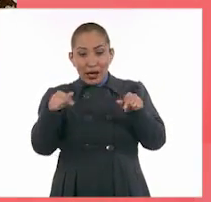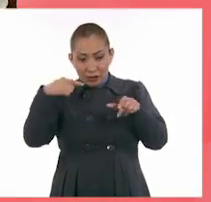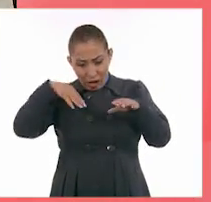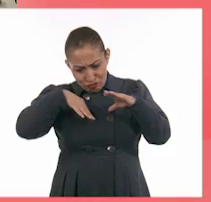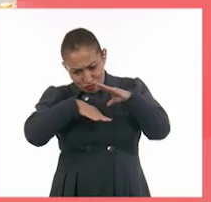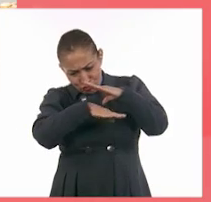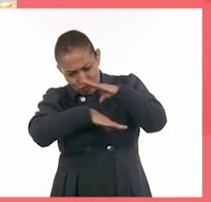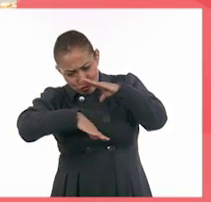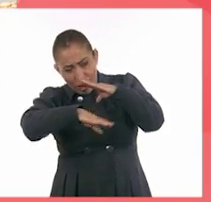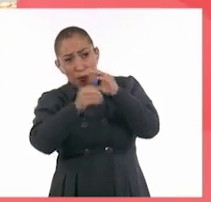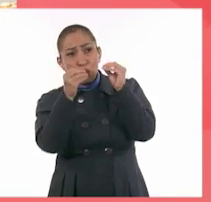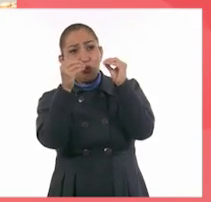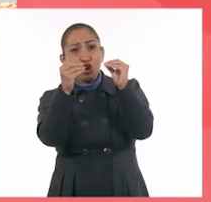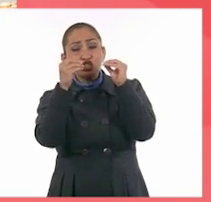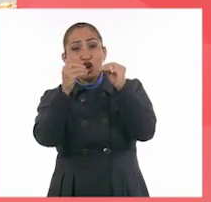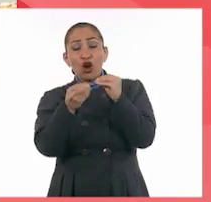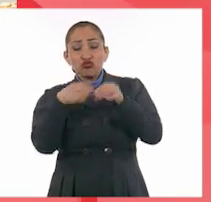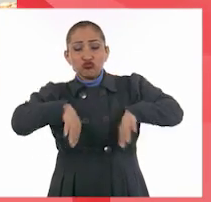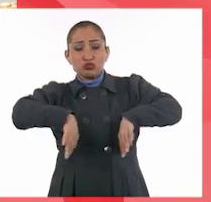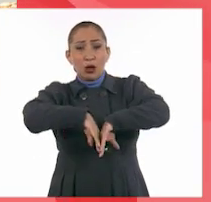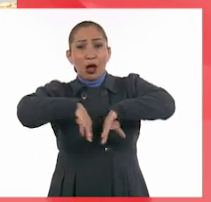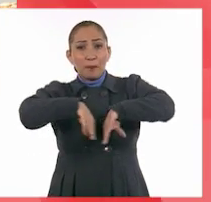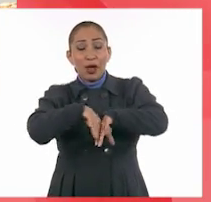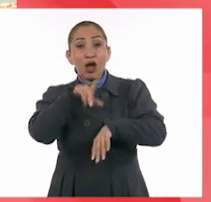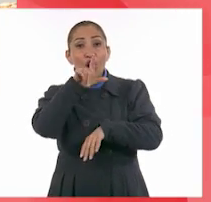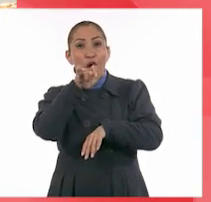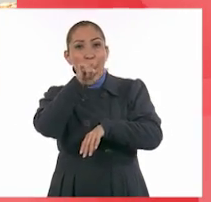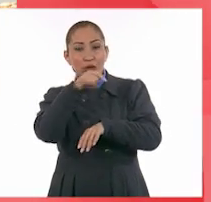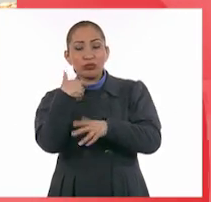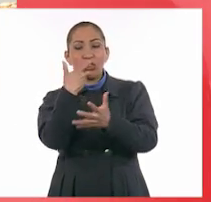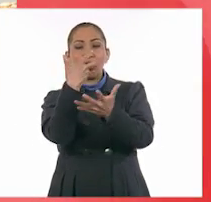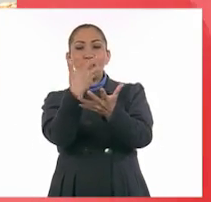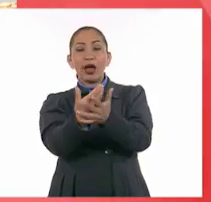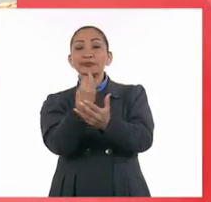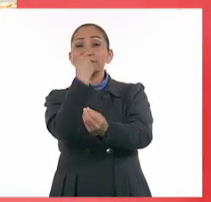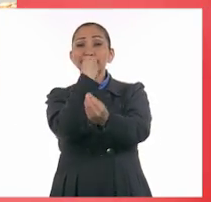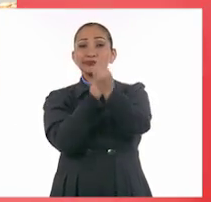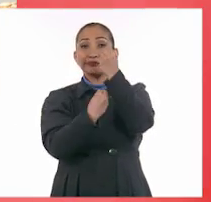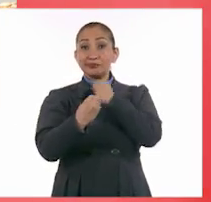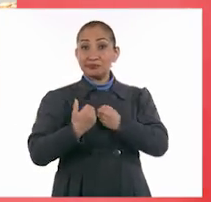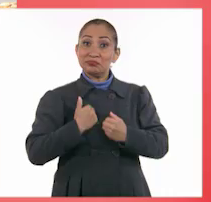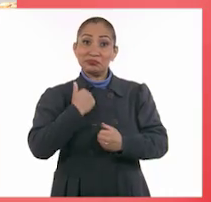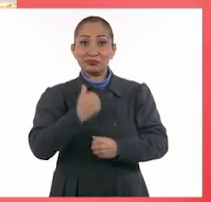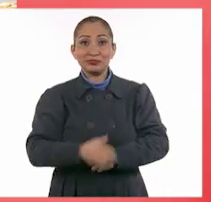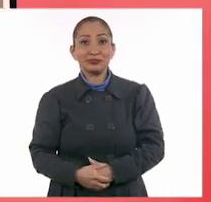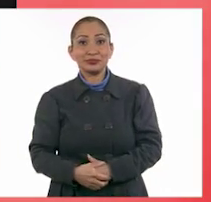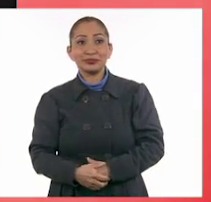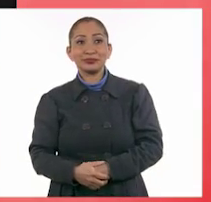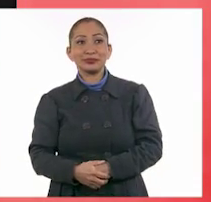subterránea, donde decenas de lobos marinos aprovechan para descansar y alimentarse.